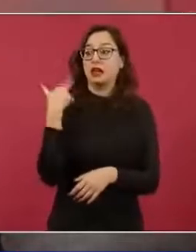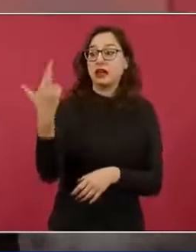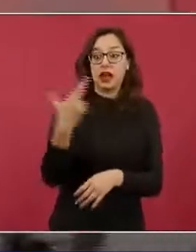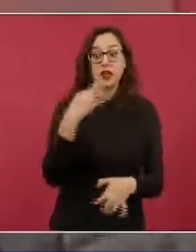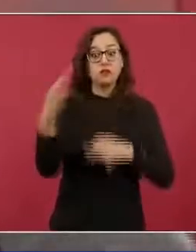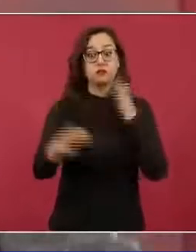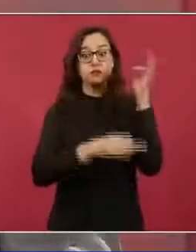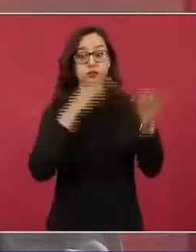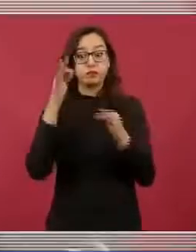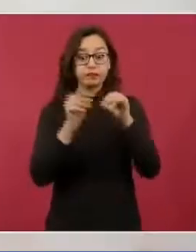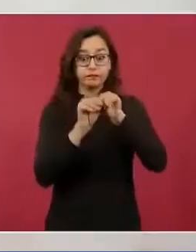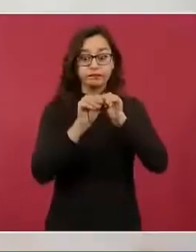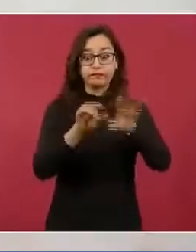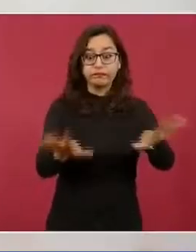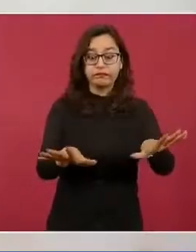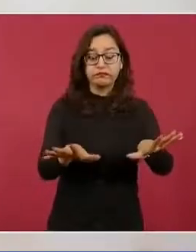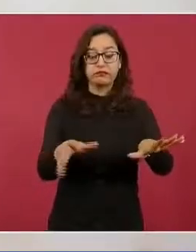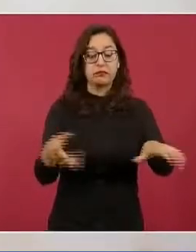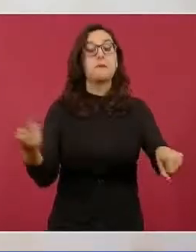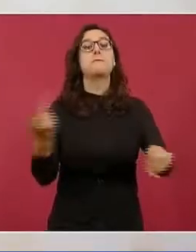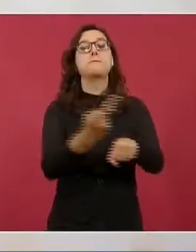imponer